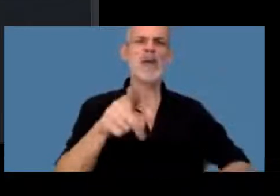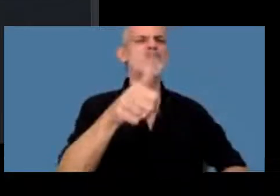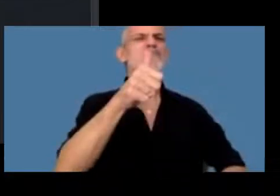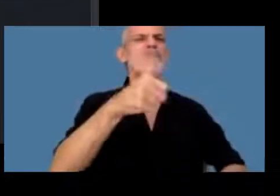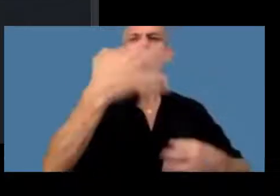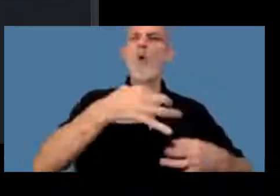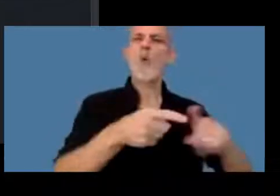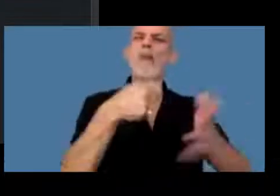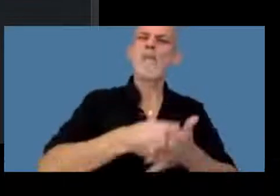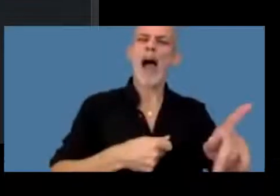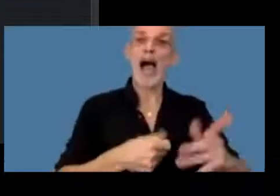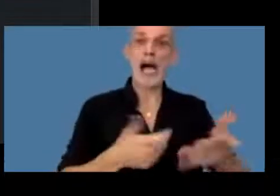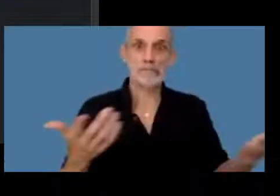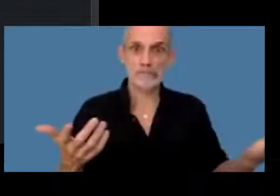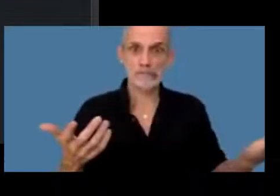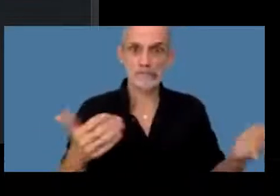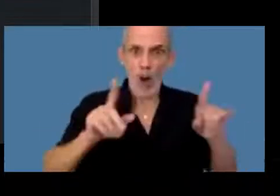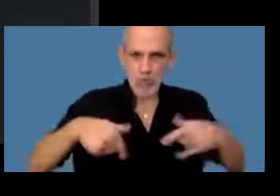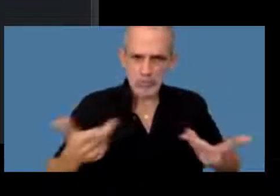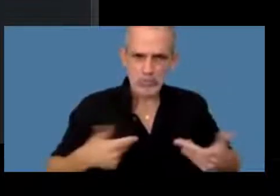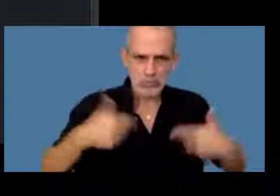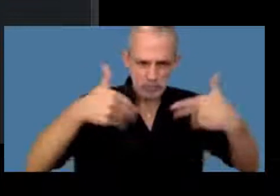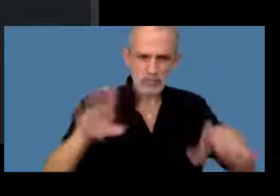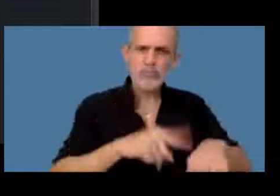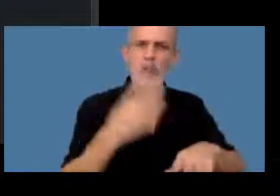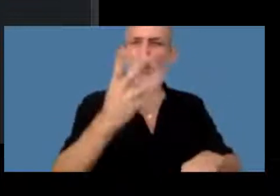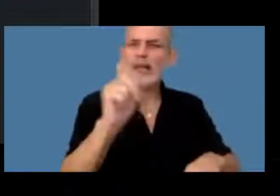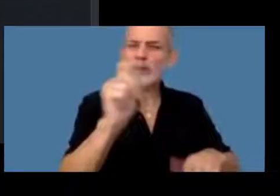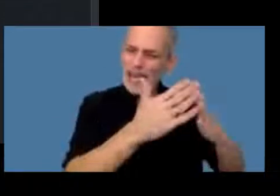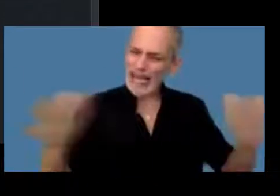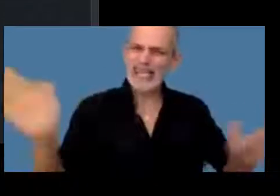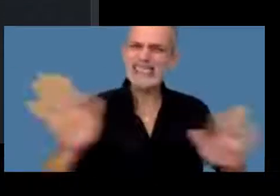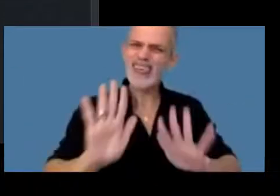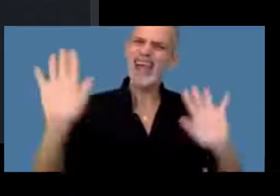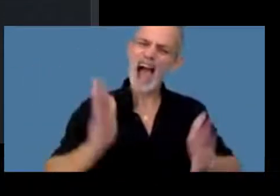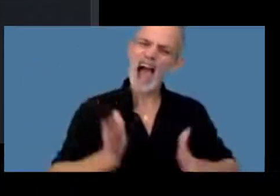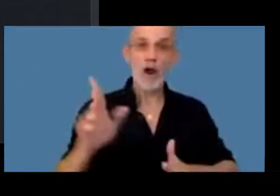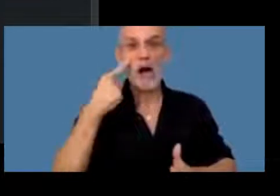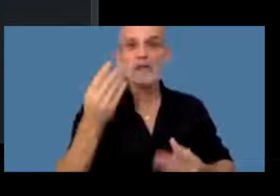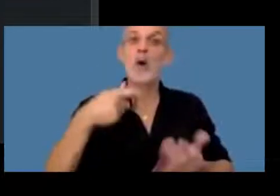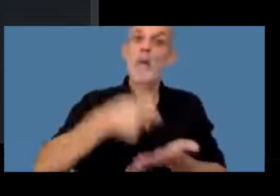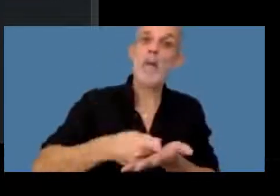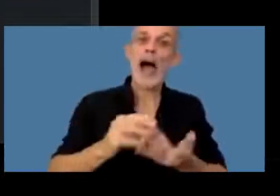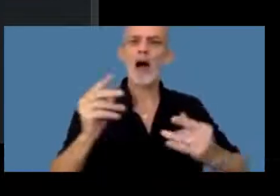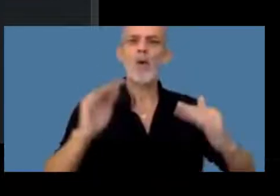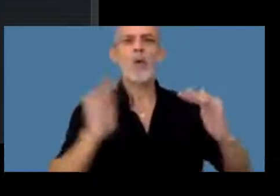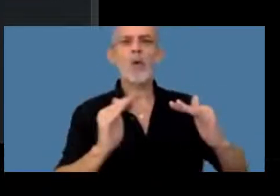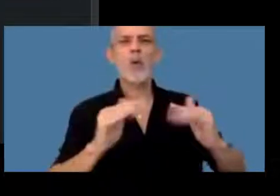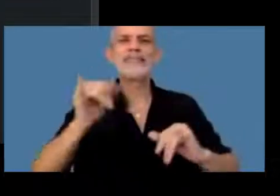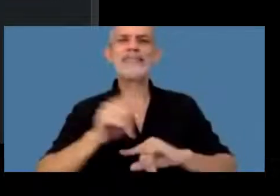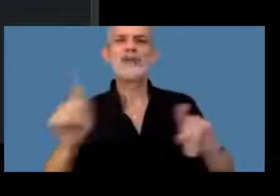digamos? ¿Por qué no lo dejamos transitar 4 meses? Y después ahí sí, después vemos si lo bajamos a la M, si lo cumple, digamos, ¿no es